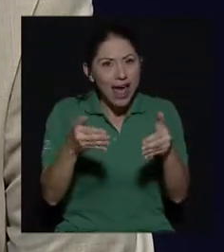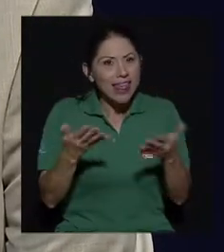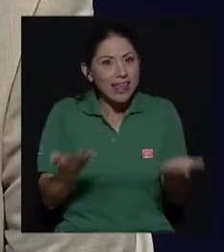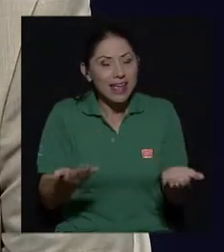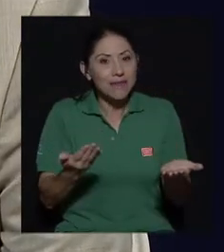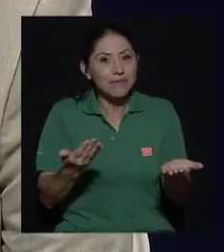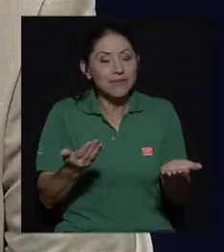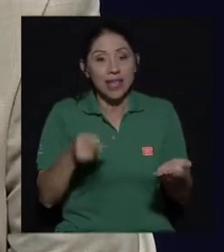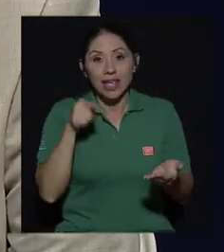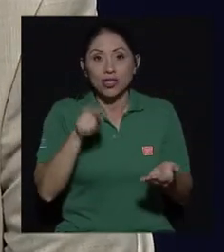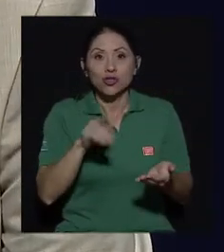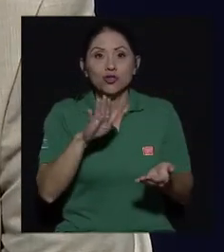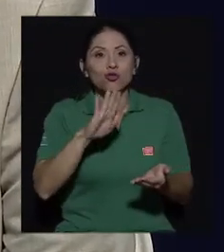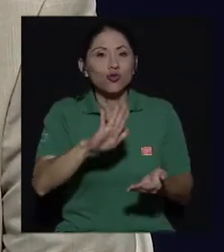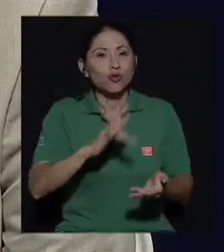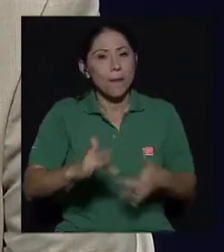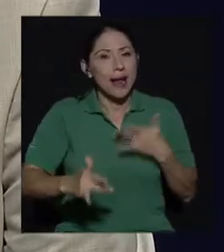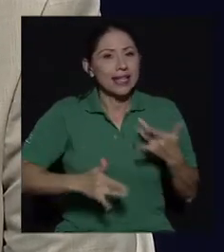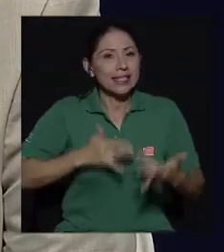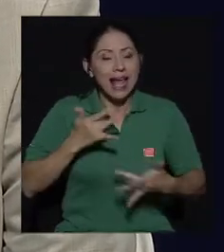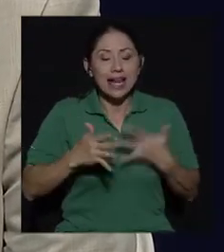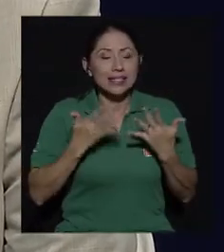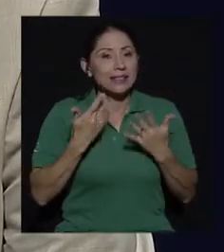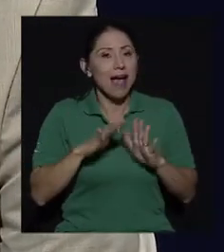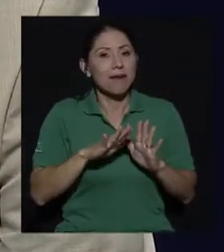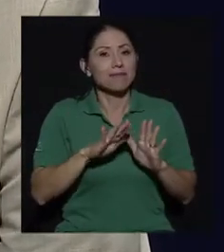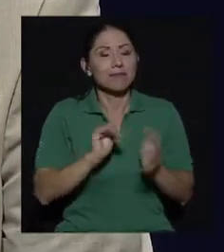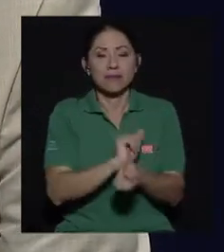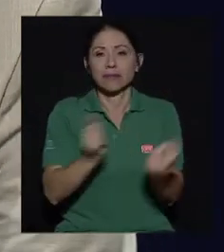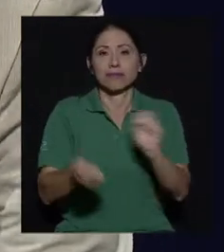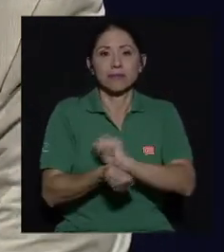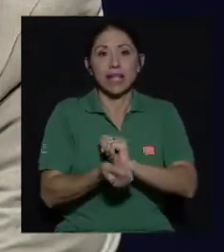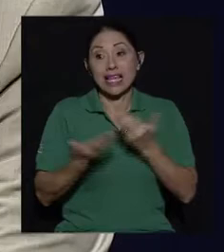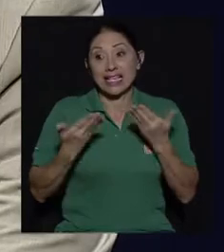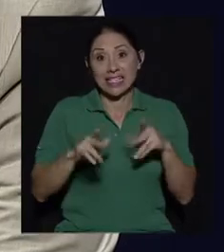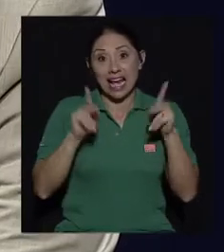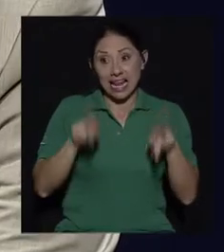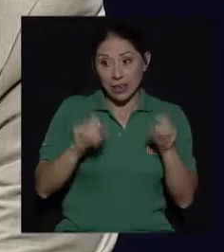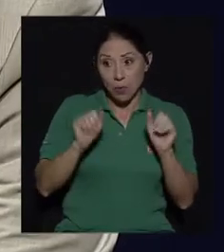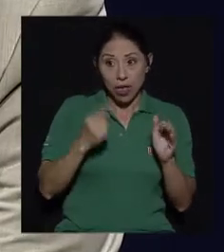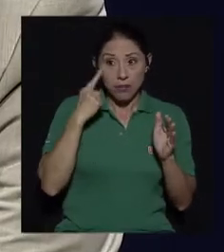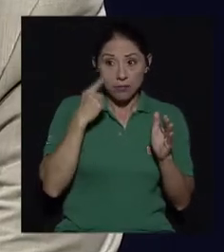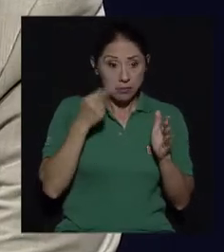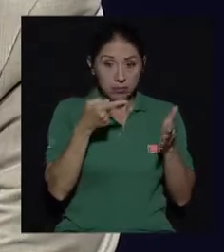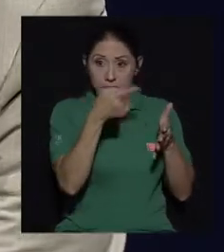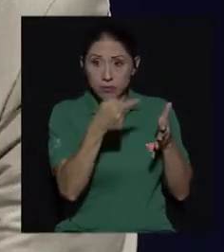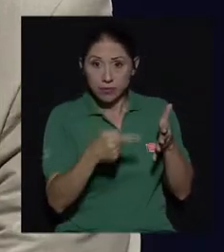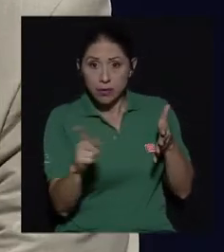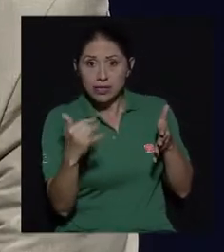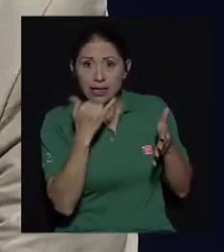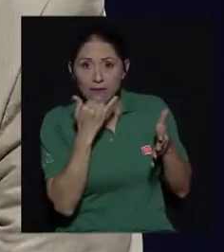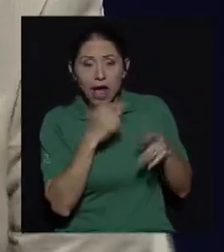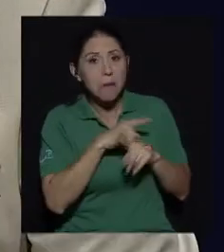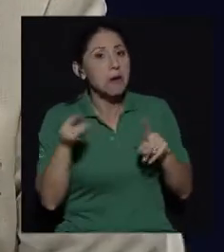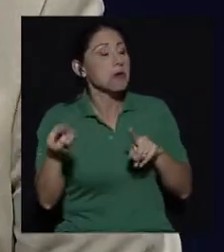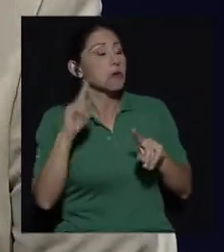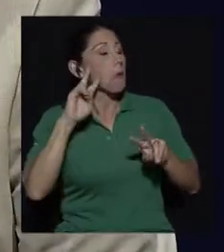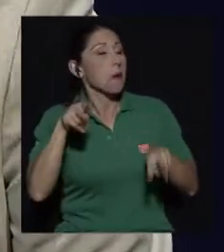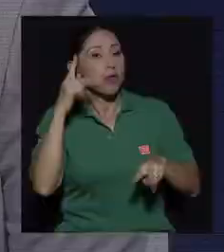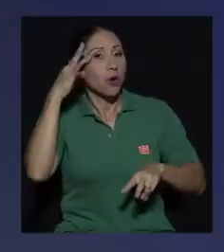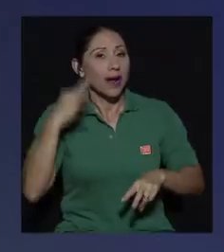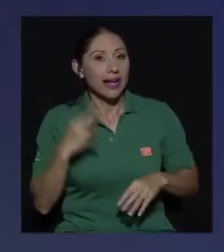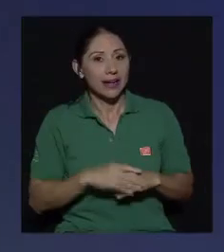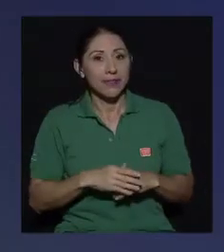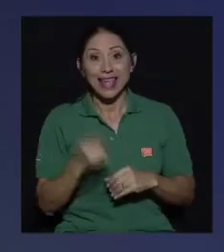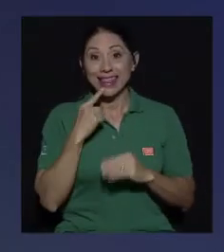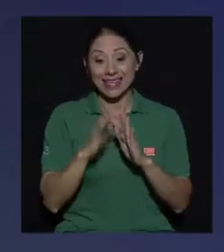tramitar o trasladar este sus malestares ya la gente le puedes demostrar con un hecho equivocada y no lo va a creer dice